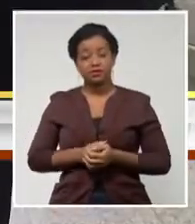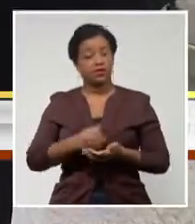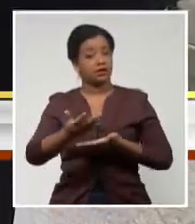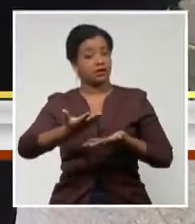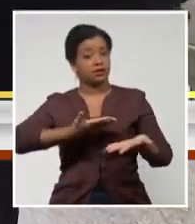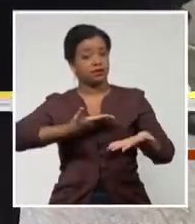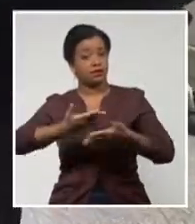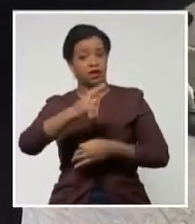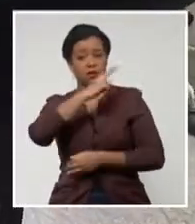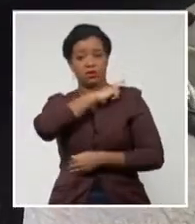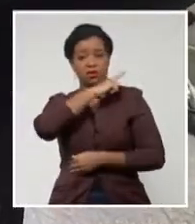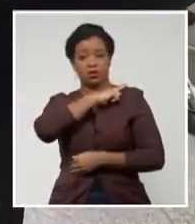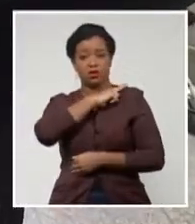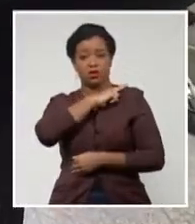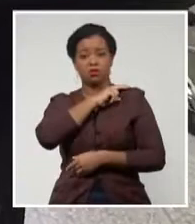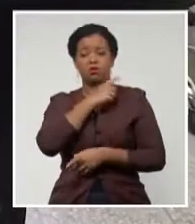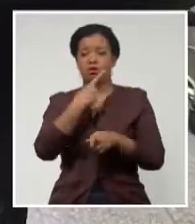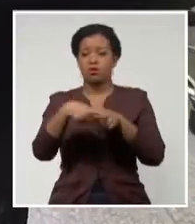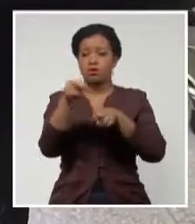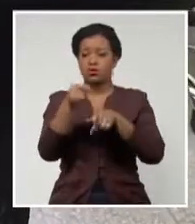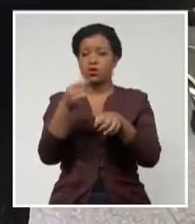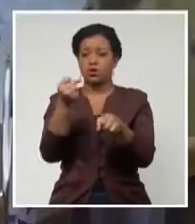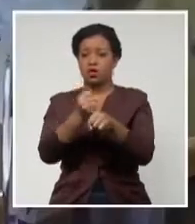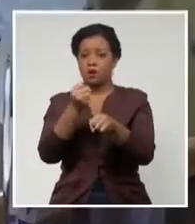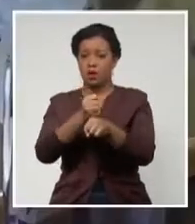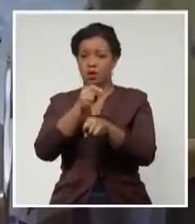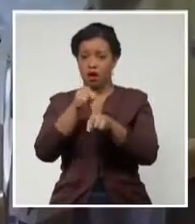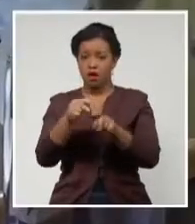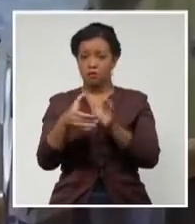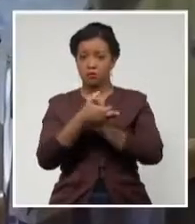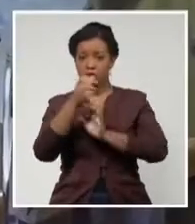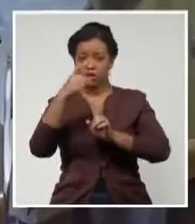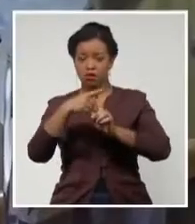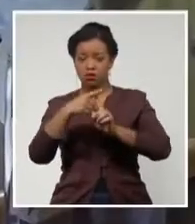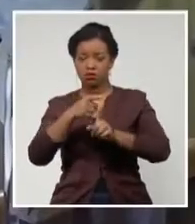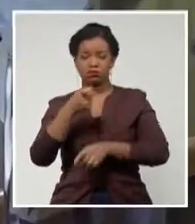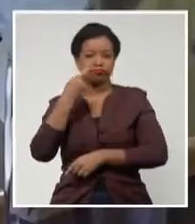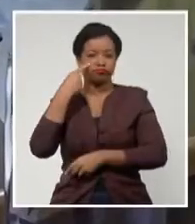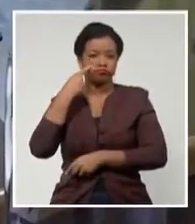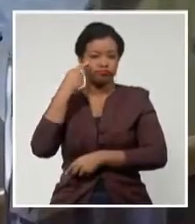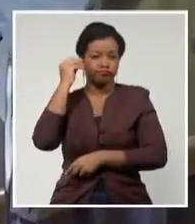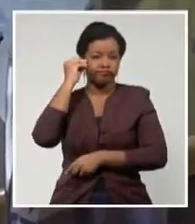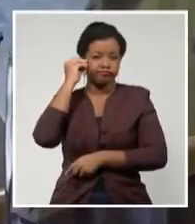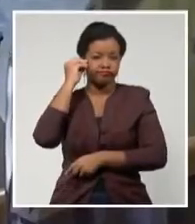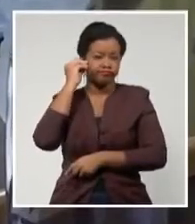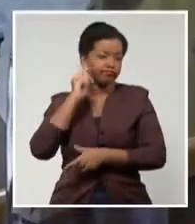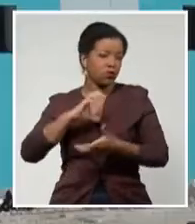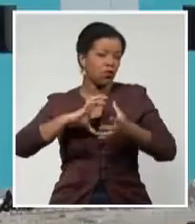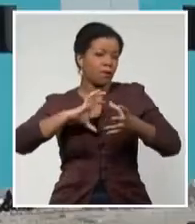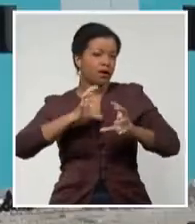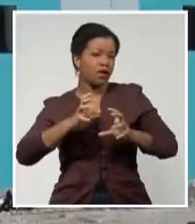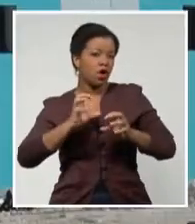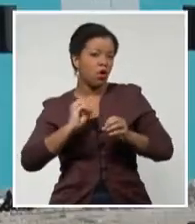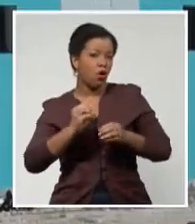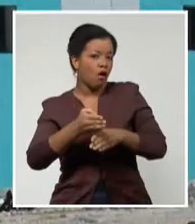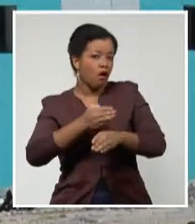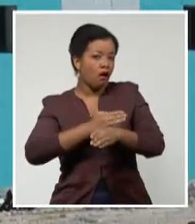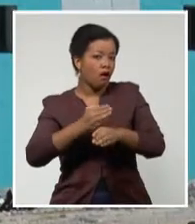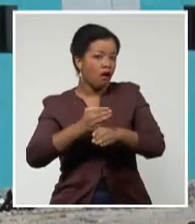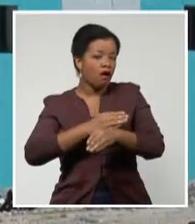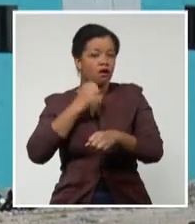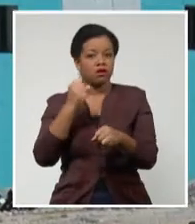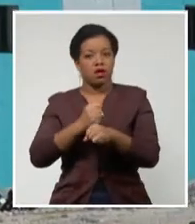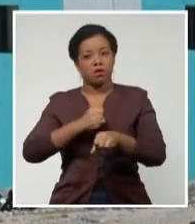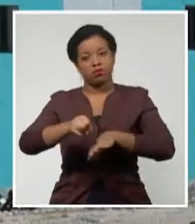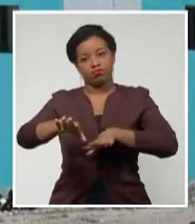con directivos y trabajadores de la planta matancera, conoció de las complejidades y el adelanto en los trabajos de reparación. Además, se interesó por